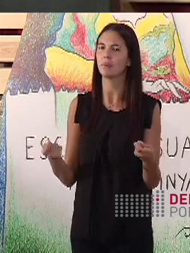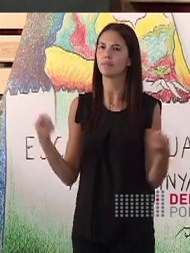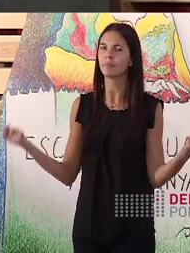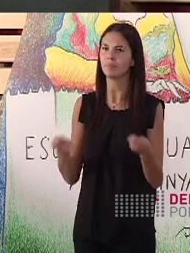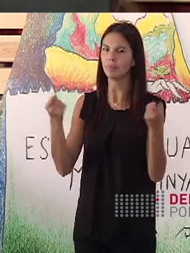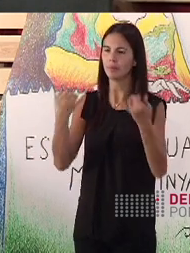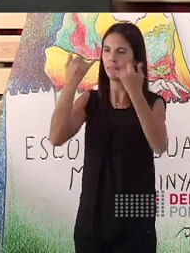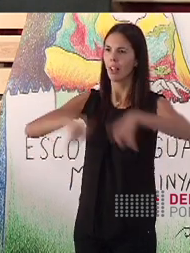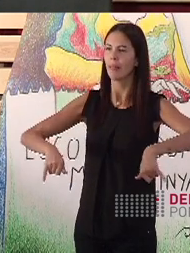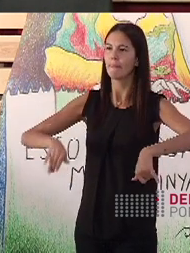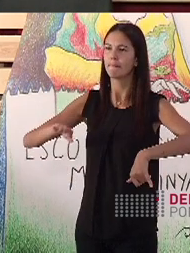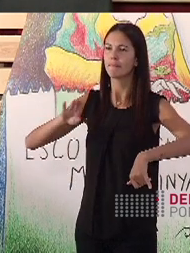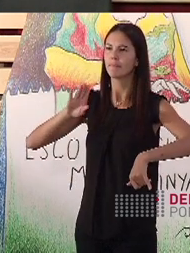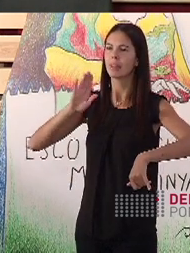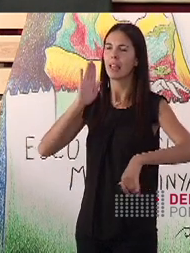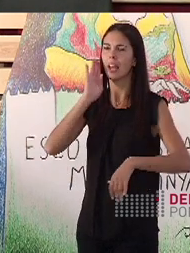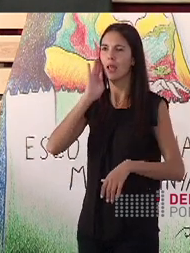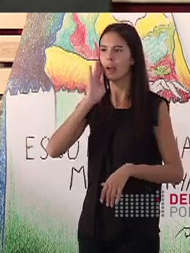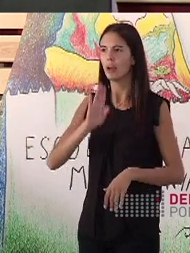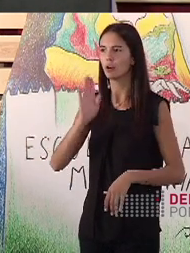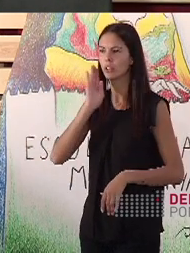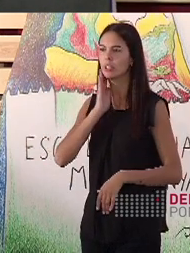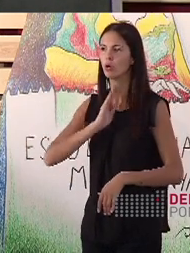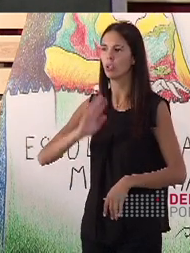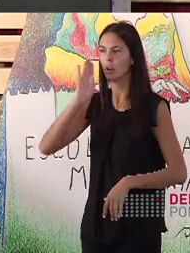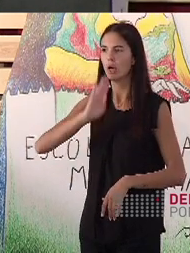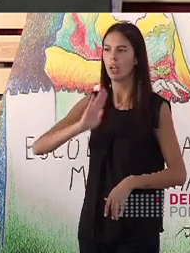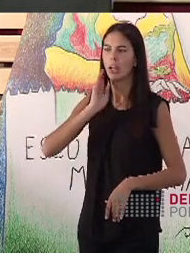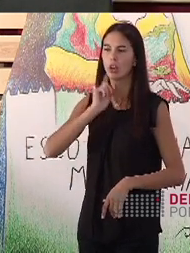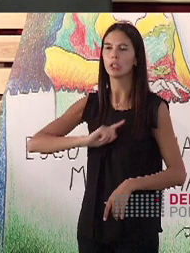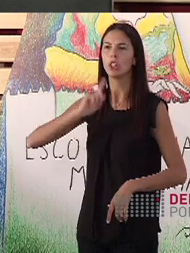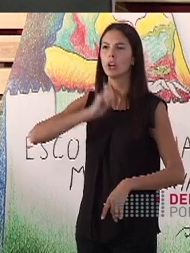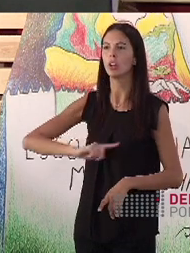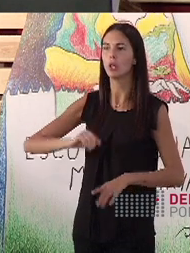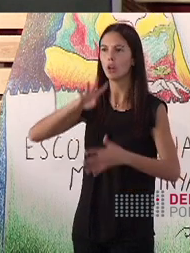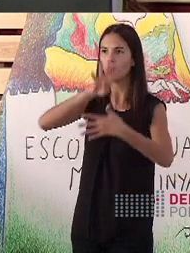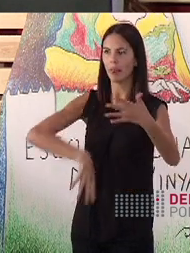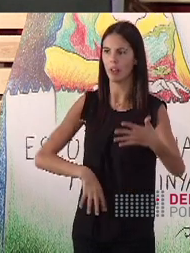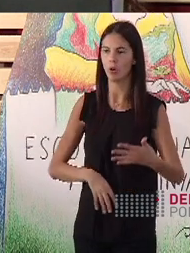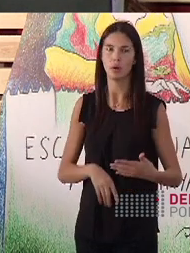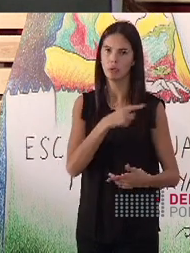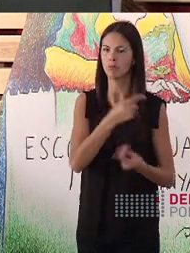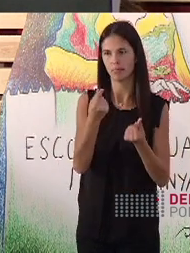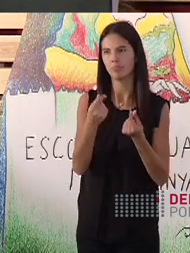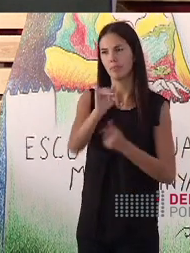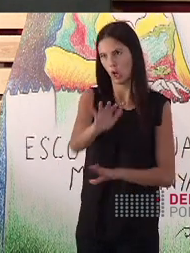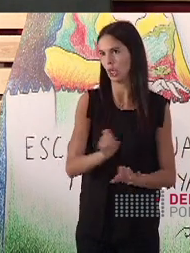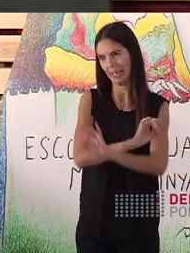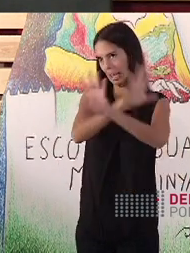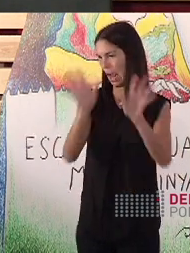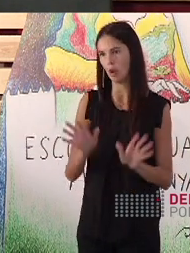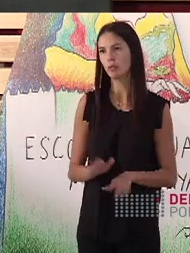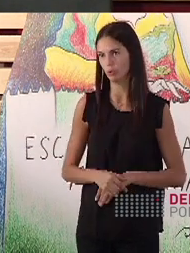del Salón Erótico de Barcelona. Nos parece una campaña brillante. Hay que decir que, a ver, aquí tienen mucha pasta, ¿no? Eso está claro.